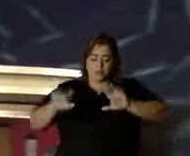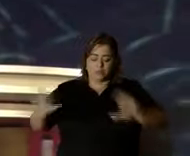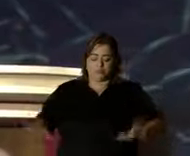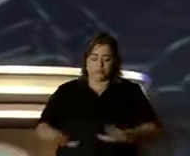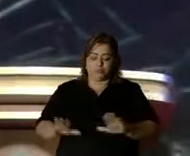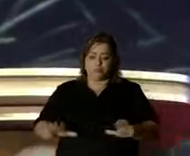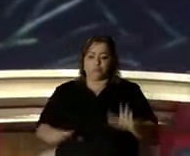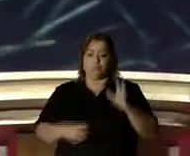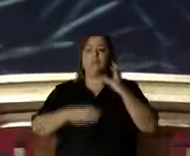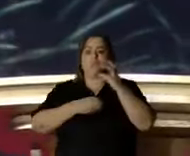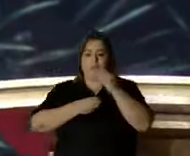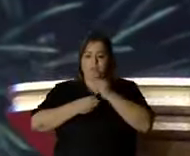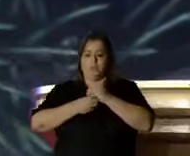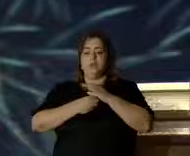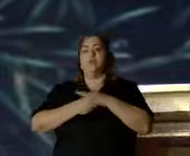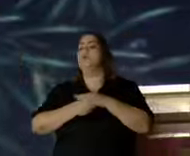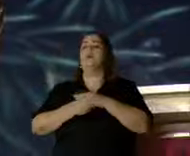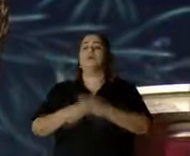Yes. Eso.